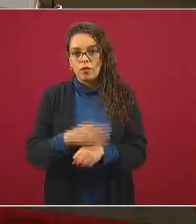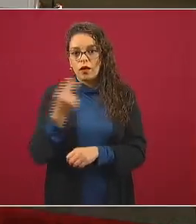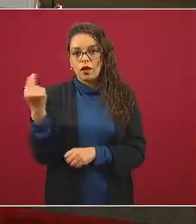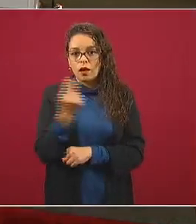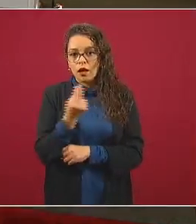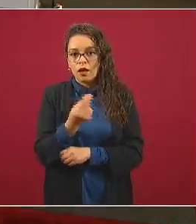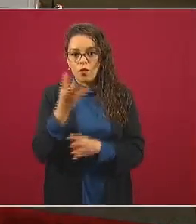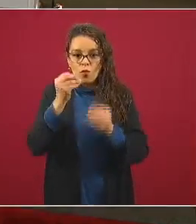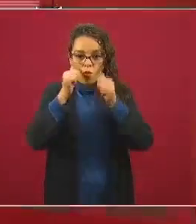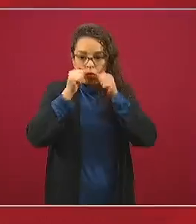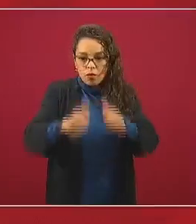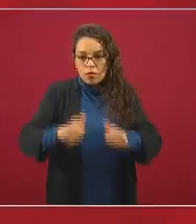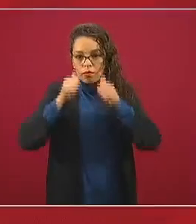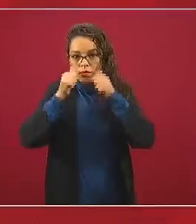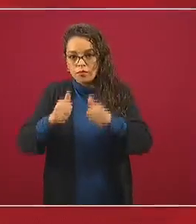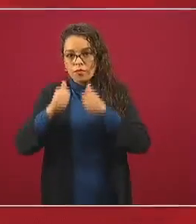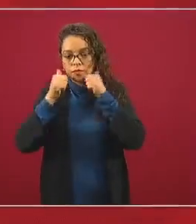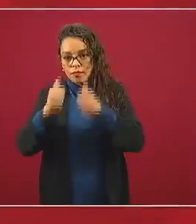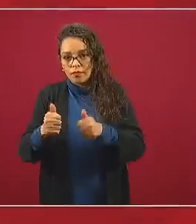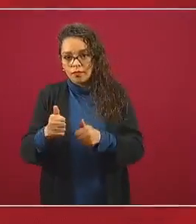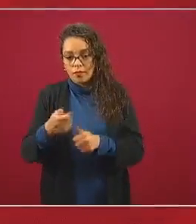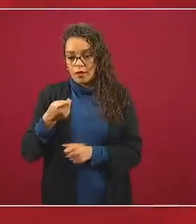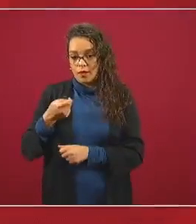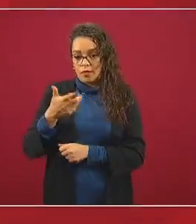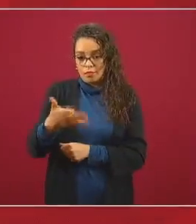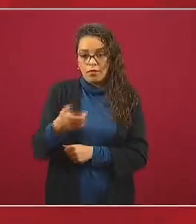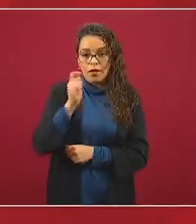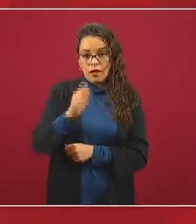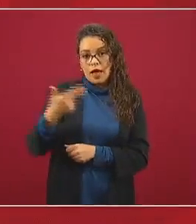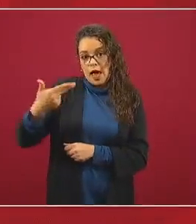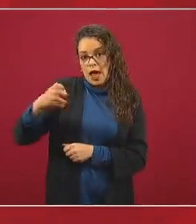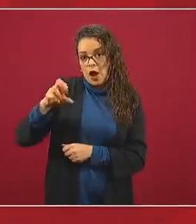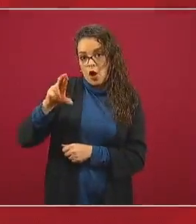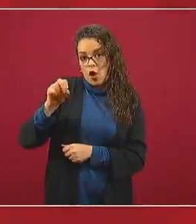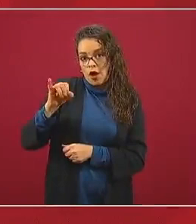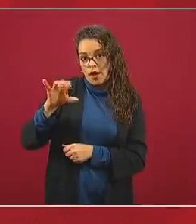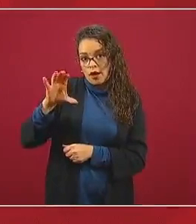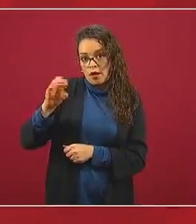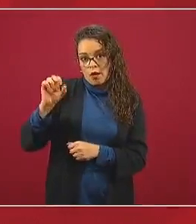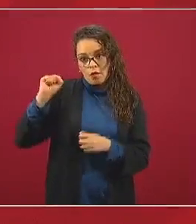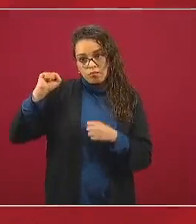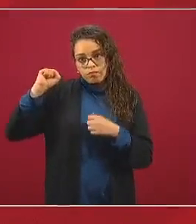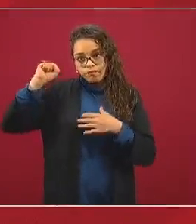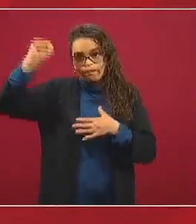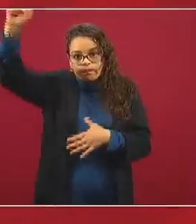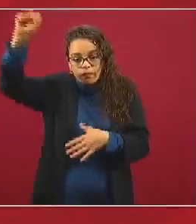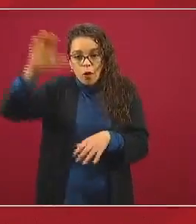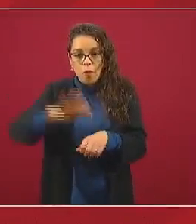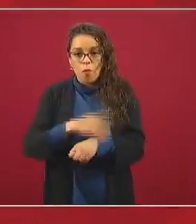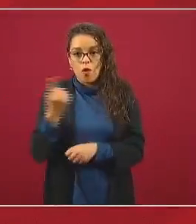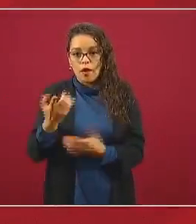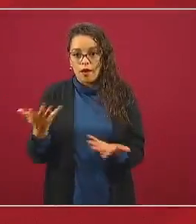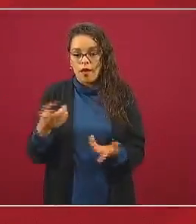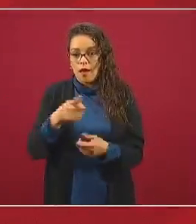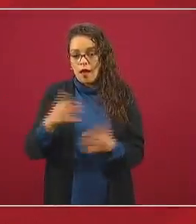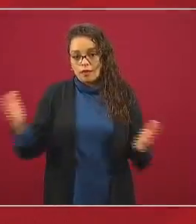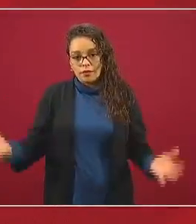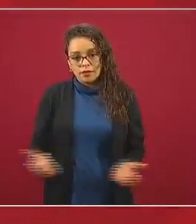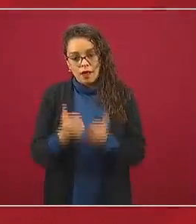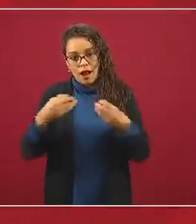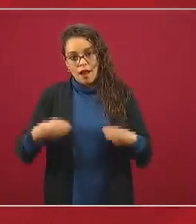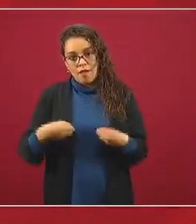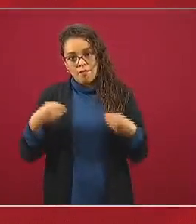hemos calificado de heroico. El personal de salud está tratando de salvar vidas y atender a personas en necesidad.